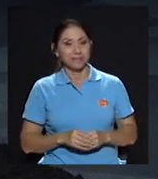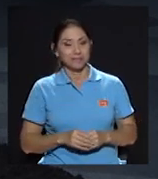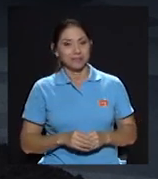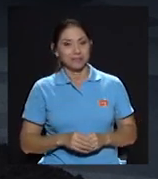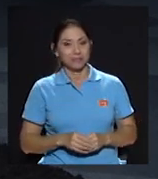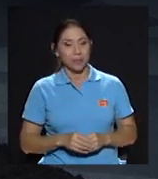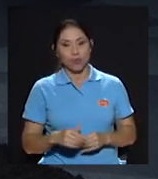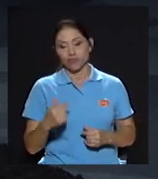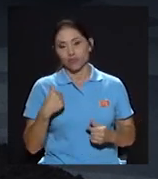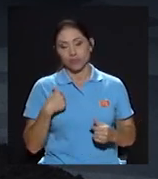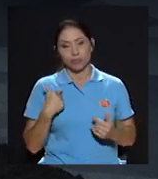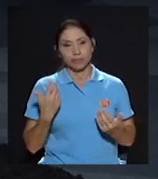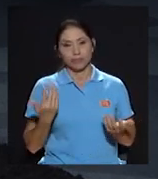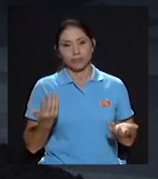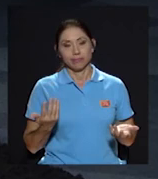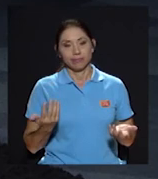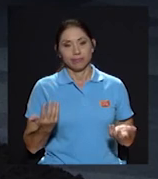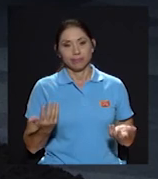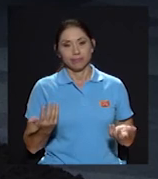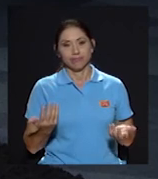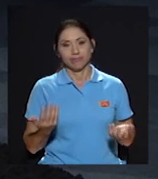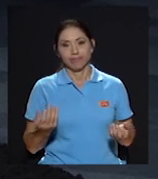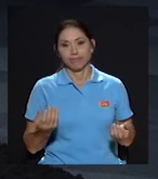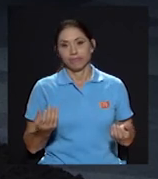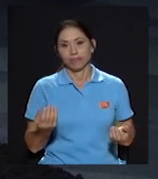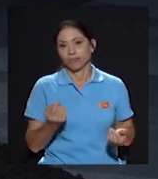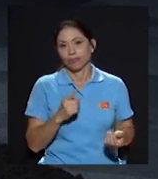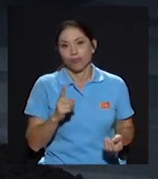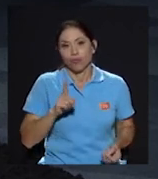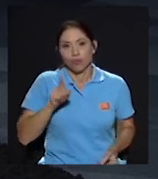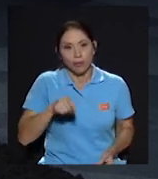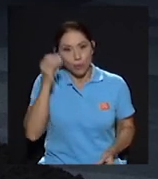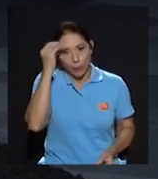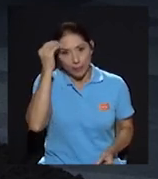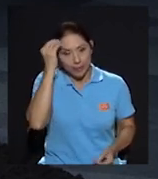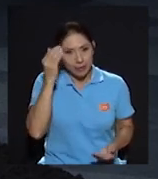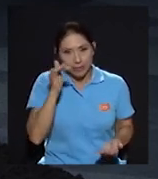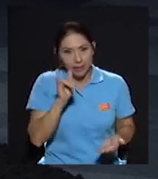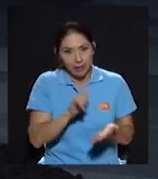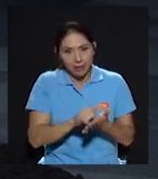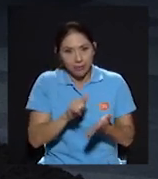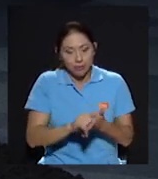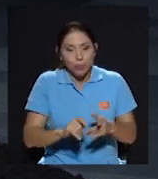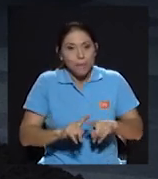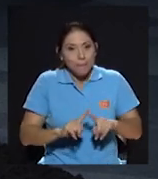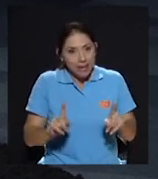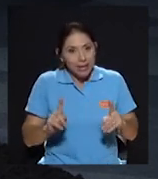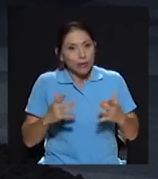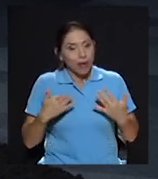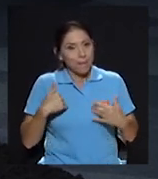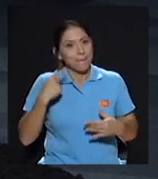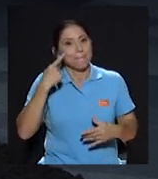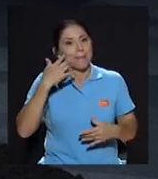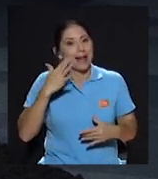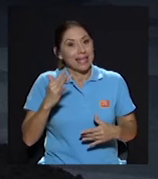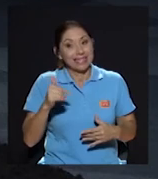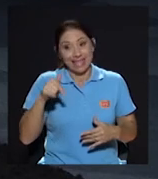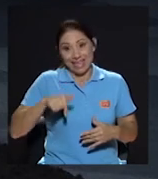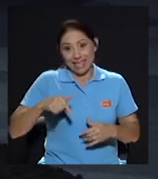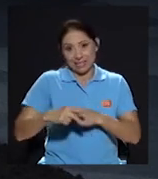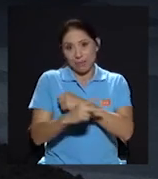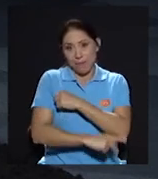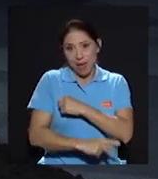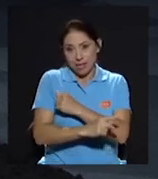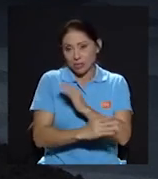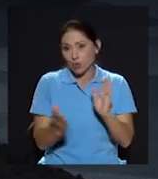yo no no no no tengo por qué opinar de eso pero me parece que no había en este país